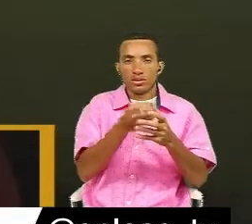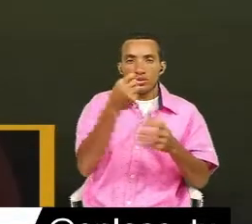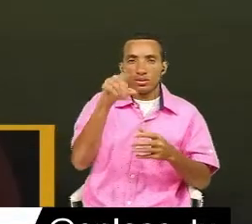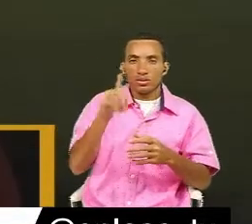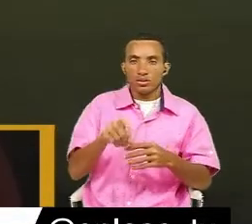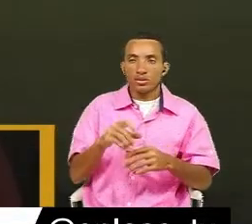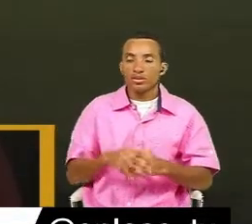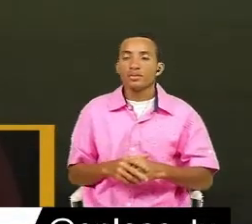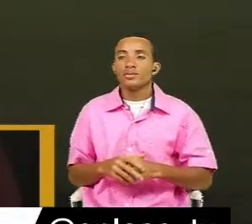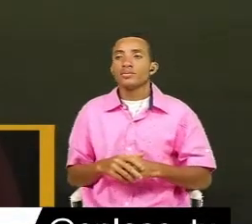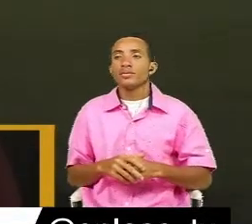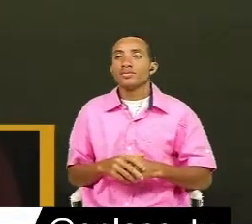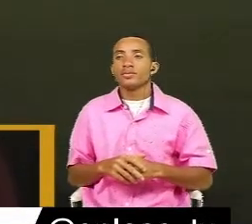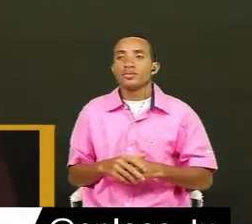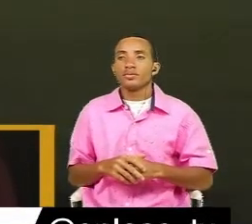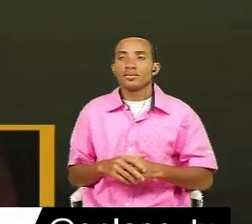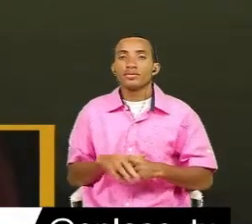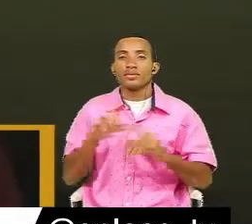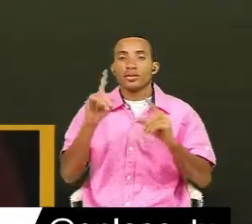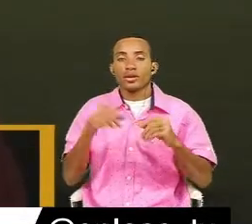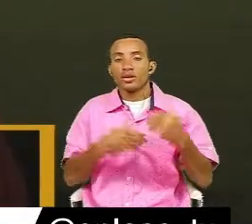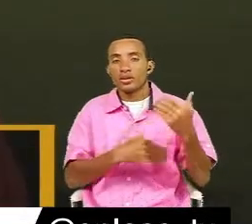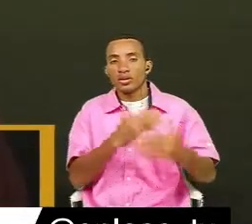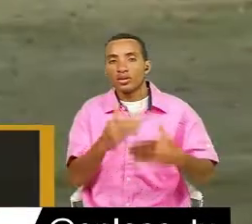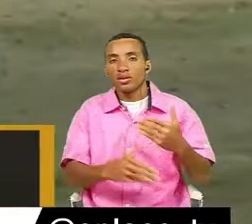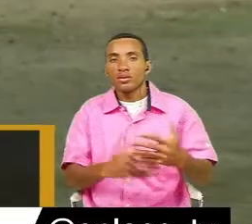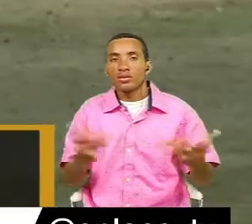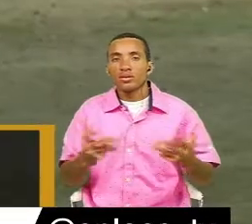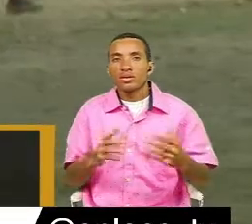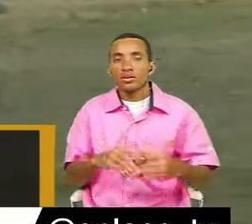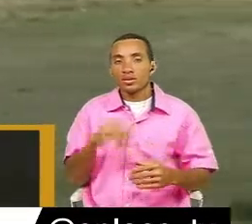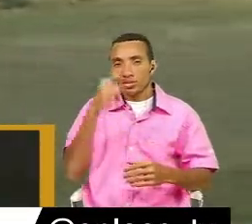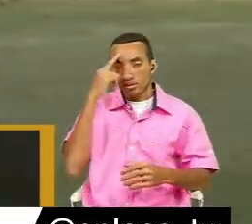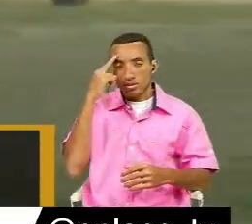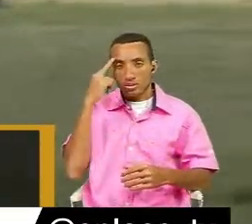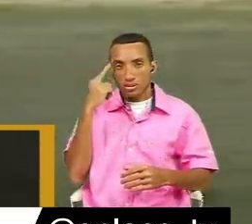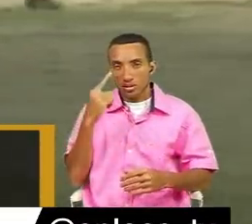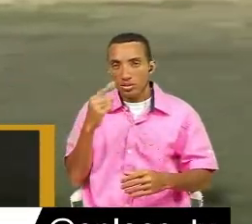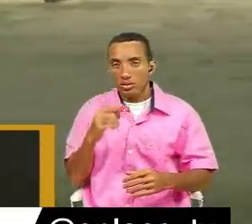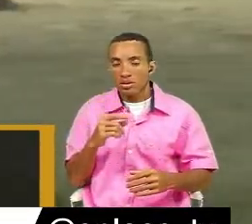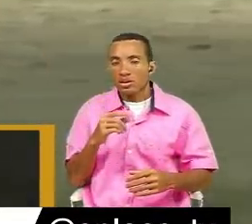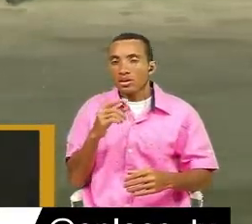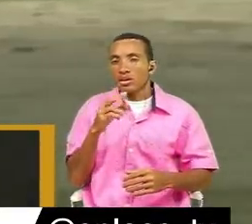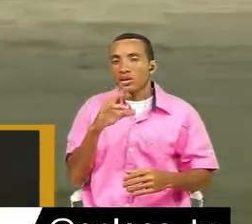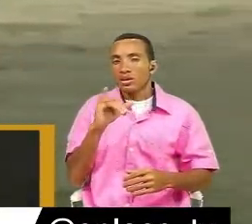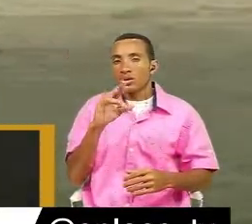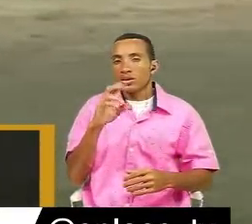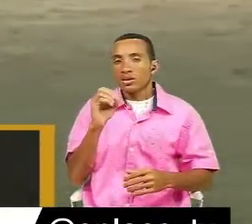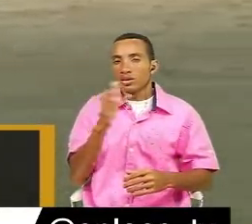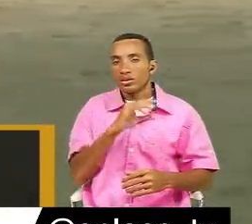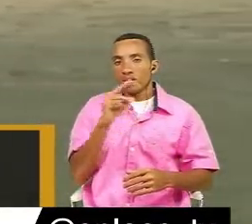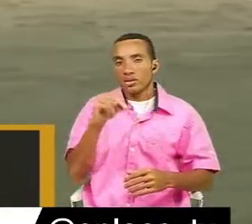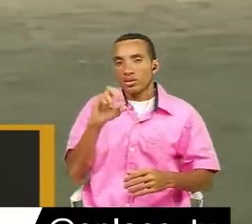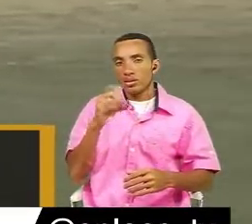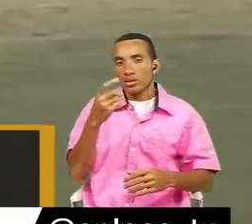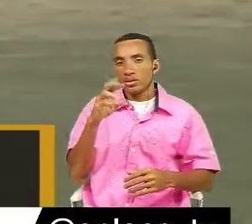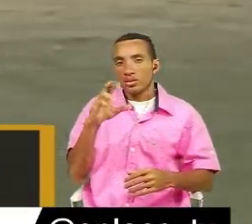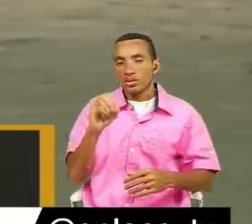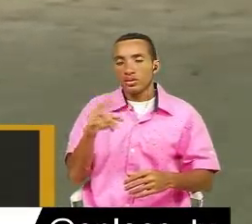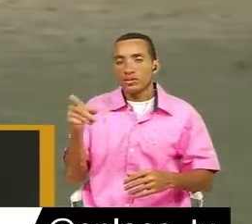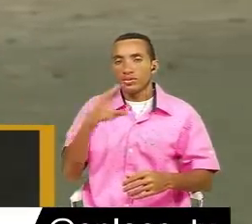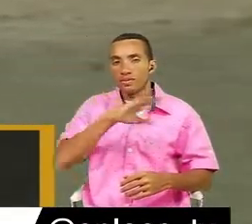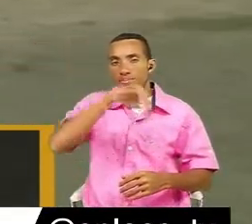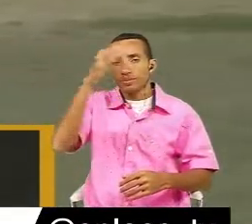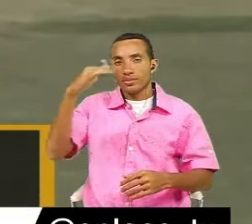Oriente, se desarrolló en el municipio de Río Negro de Antioquia, y bueno, la idea de este año es participar con las categorías